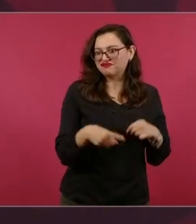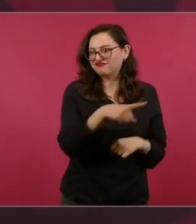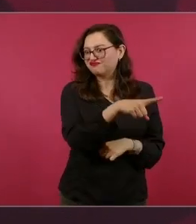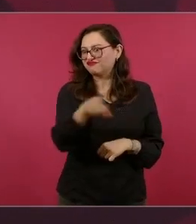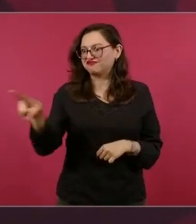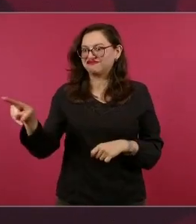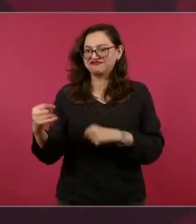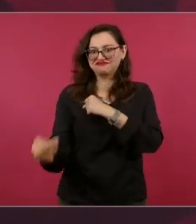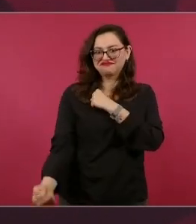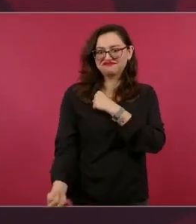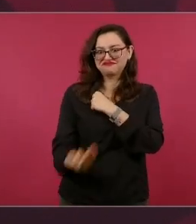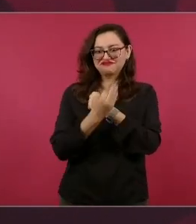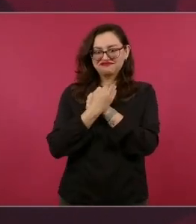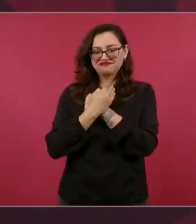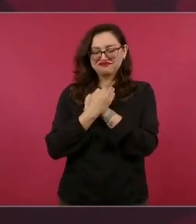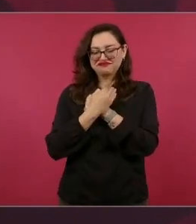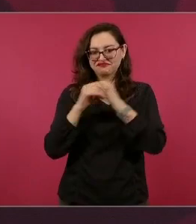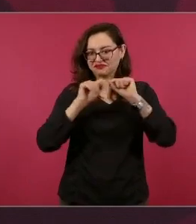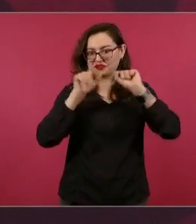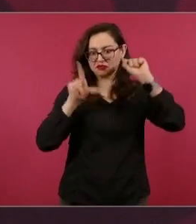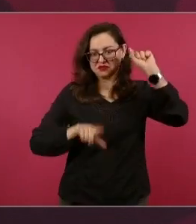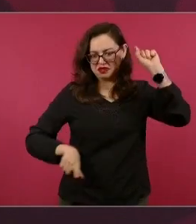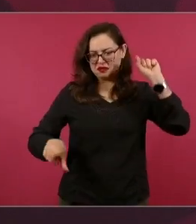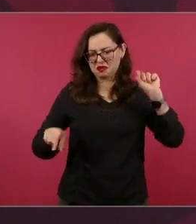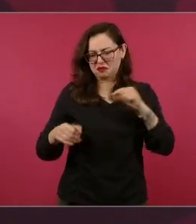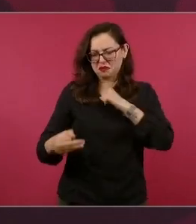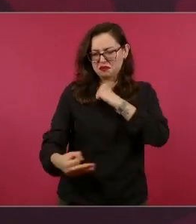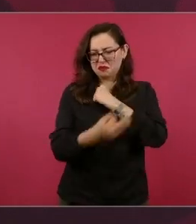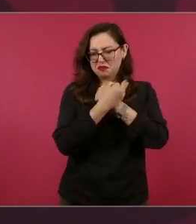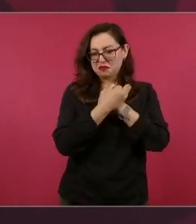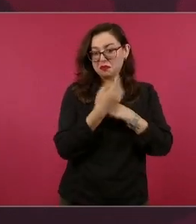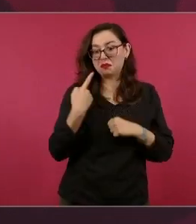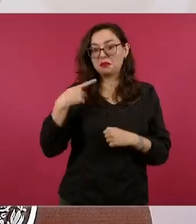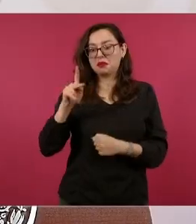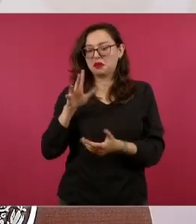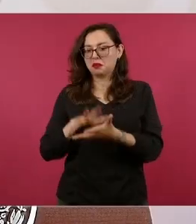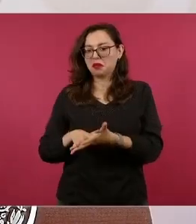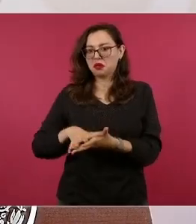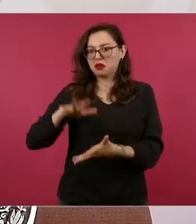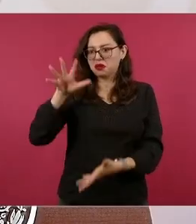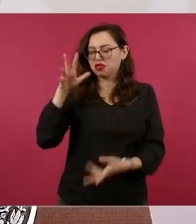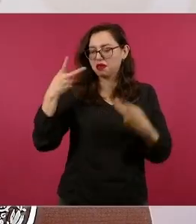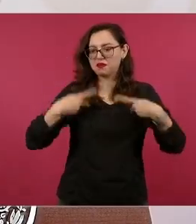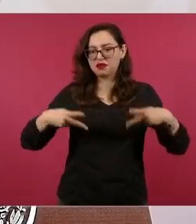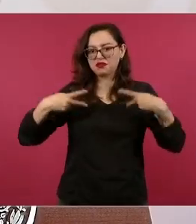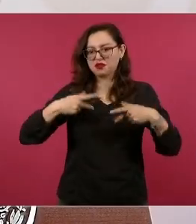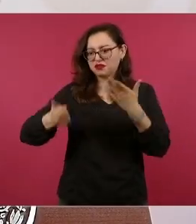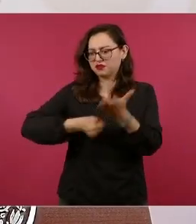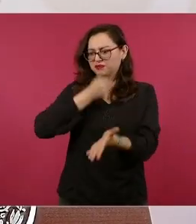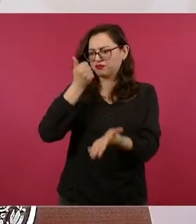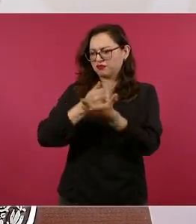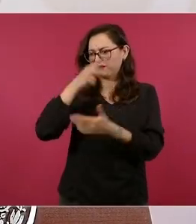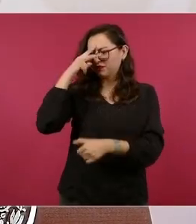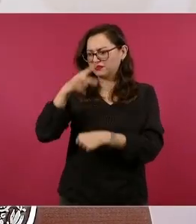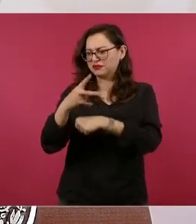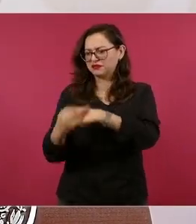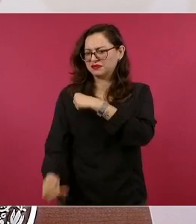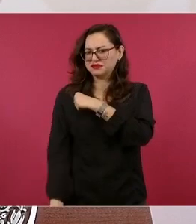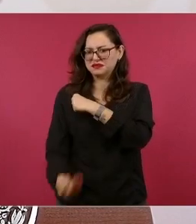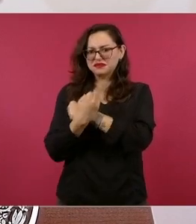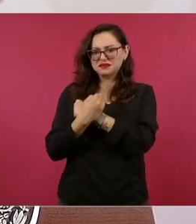o sea, fue todo el país, pero fundamentalmente la Ciudad de México. Y últimamente se fue derechizando la